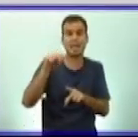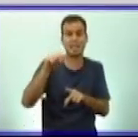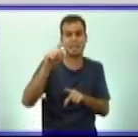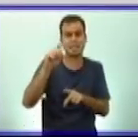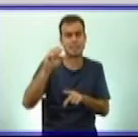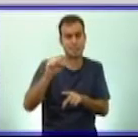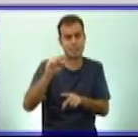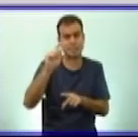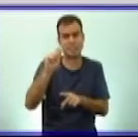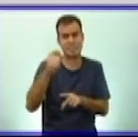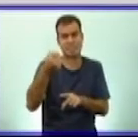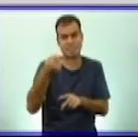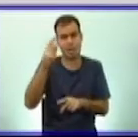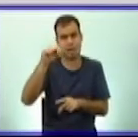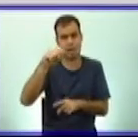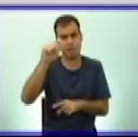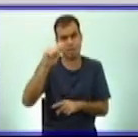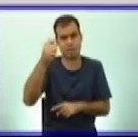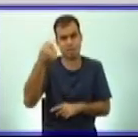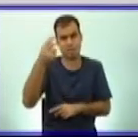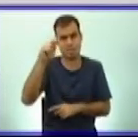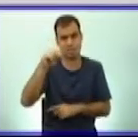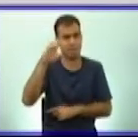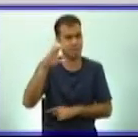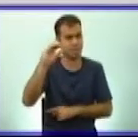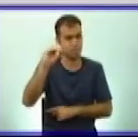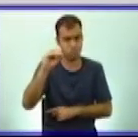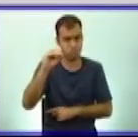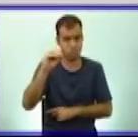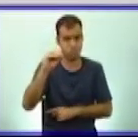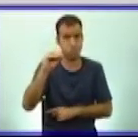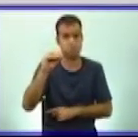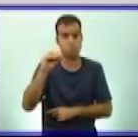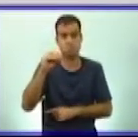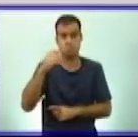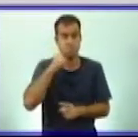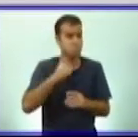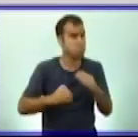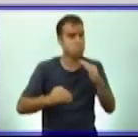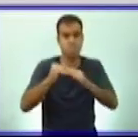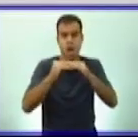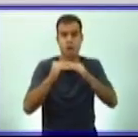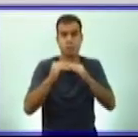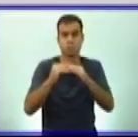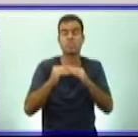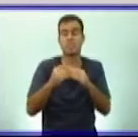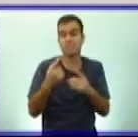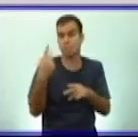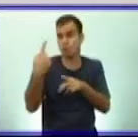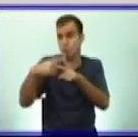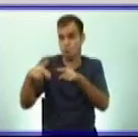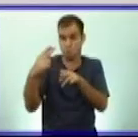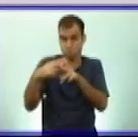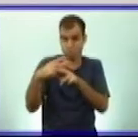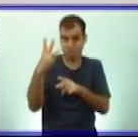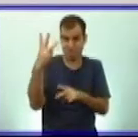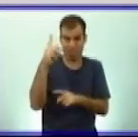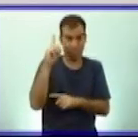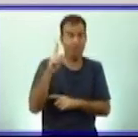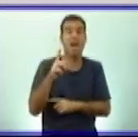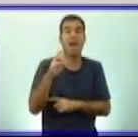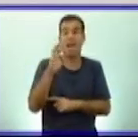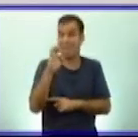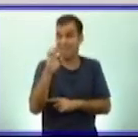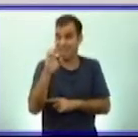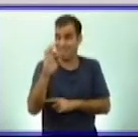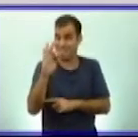y el término efectivo. Entonces, lo primero que vamos a plantear en este